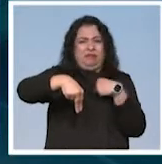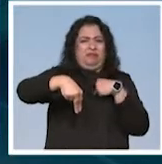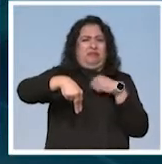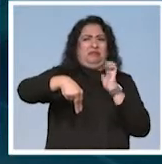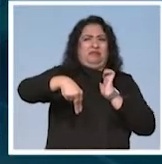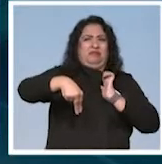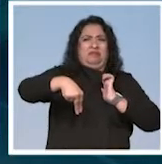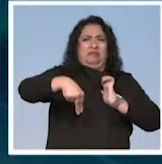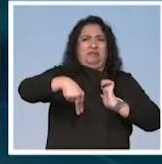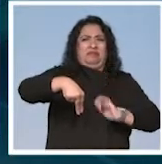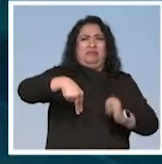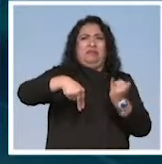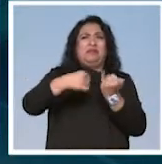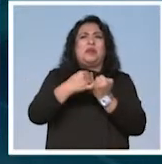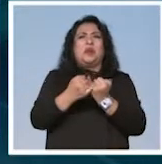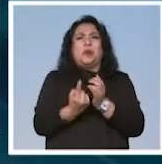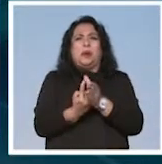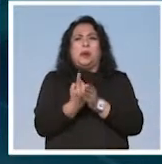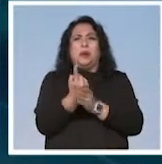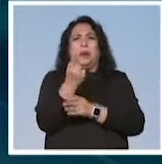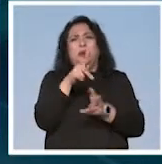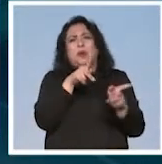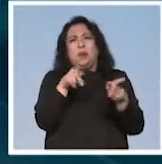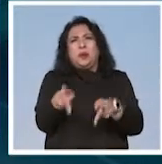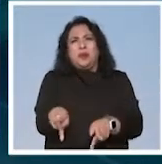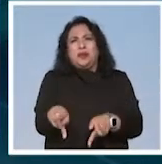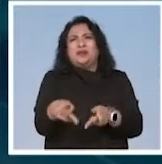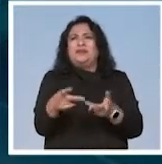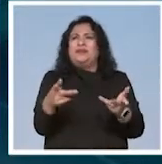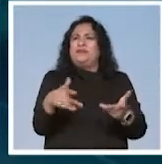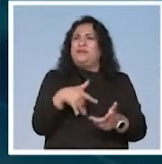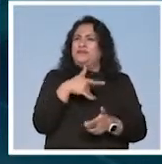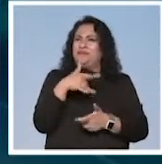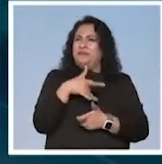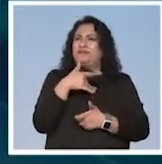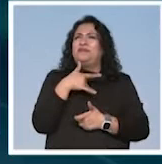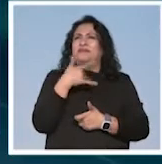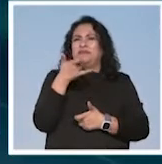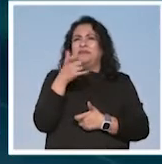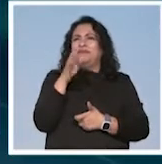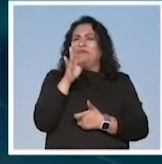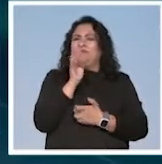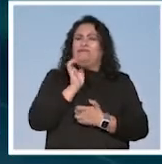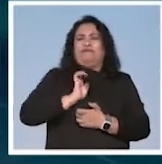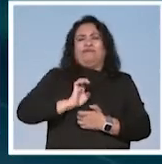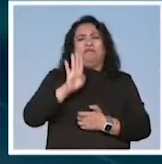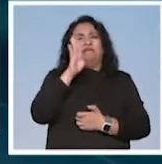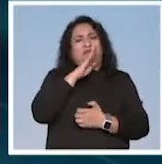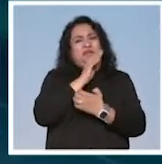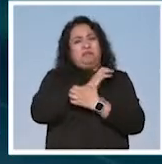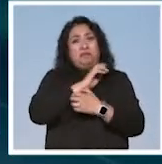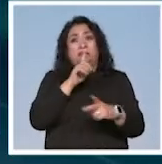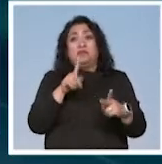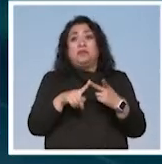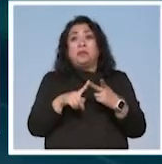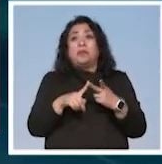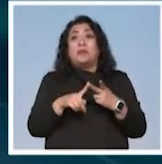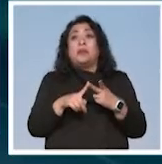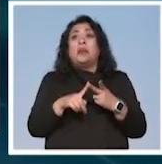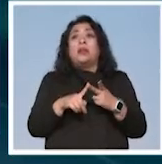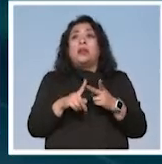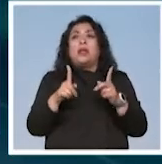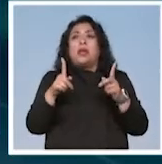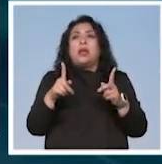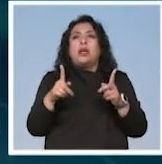imagen parecida a los inciensos funerarios, por lo que hacerlo puede ser considerado de mala educación. Usar los palillos como si